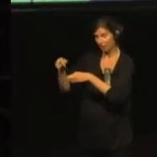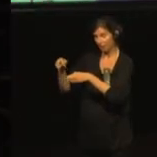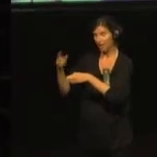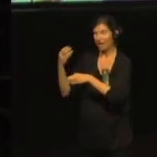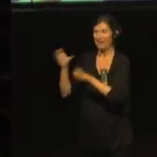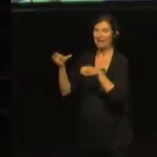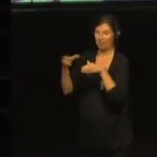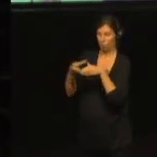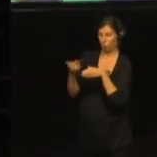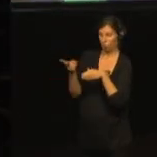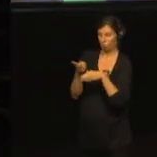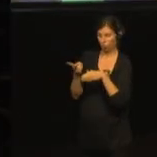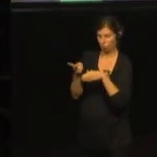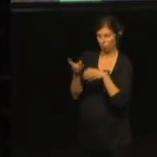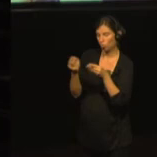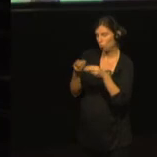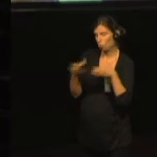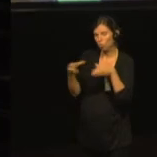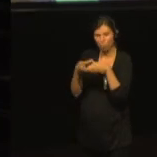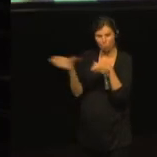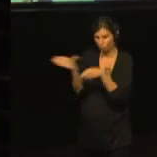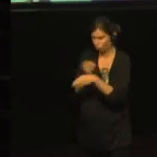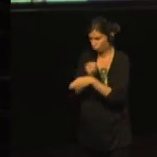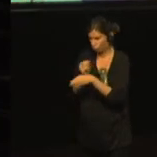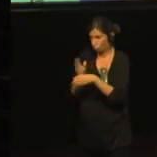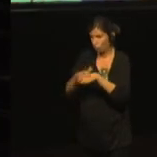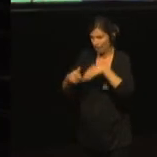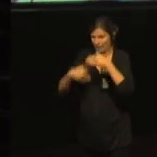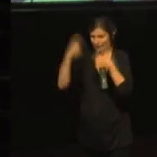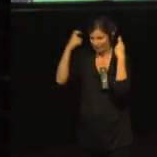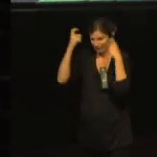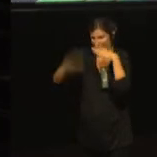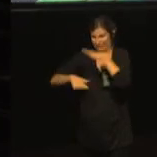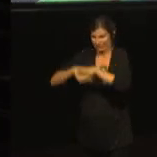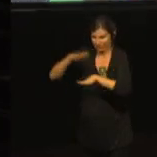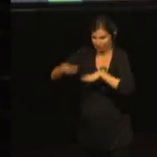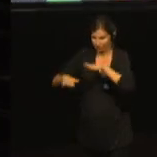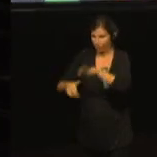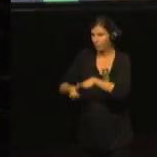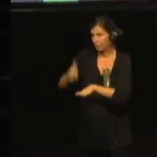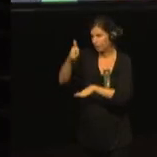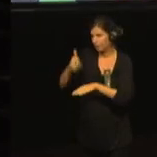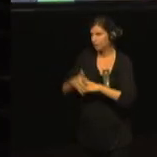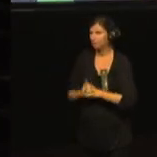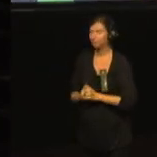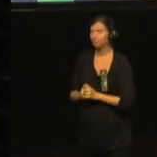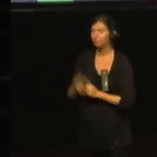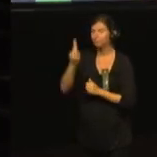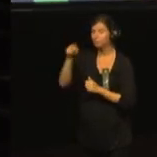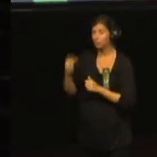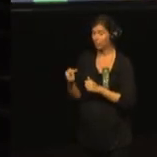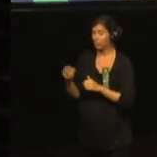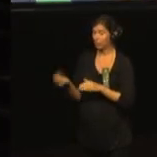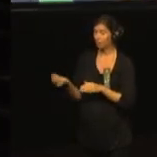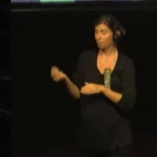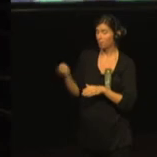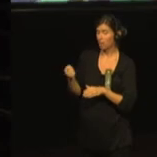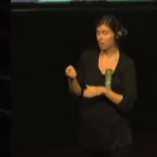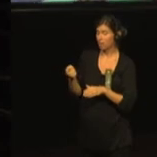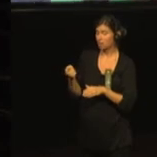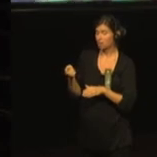nos facilitó poder avanzar mucho y pudimos introducir los nuevos